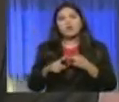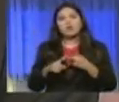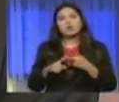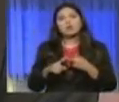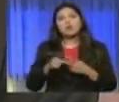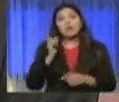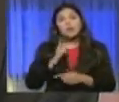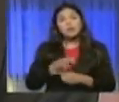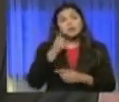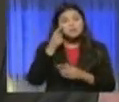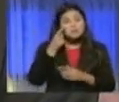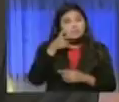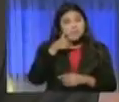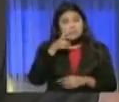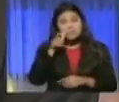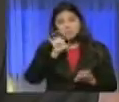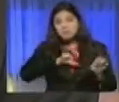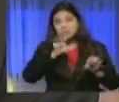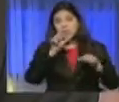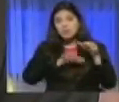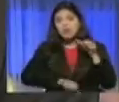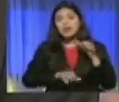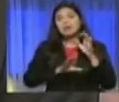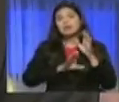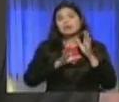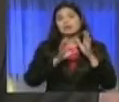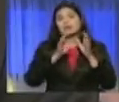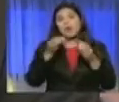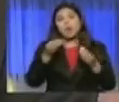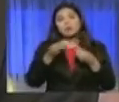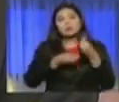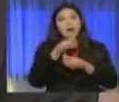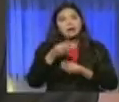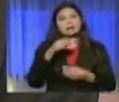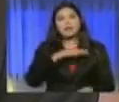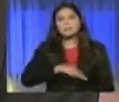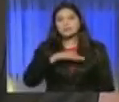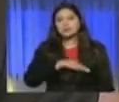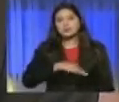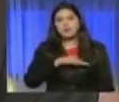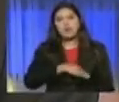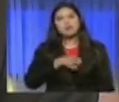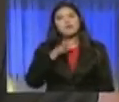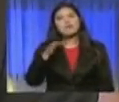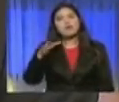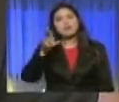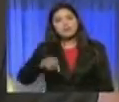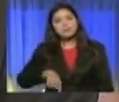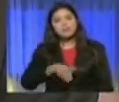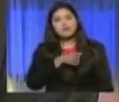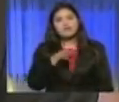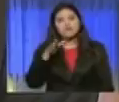hacer inspecciones en el desarrollo de las grandes misiones, vamos a asistir a